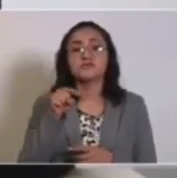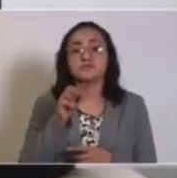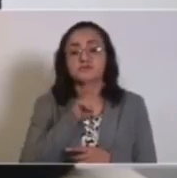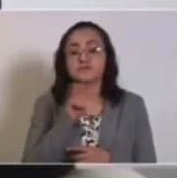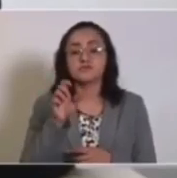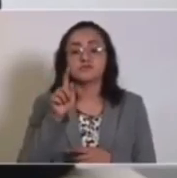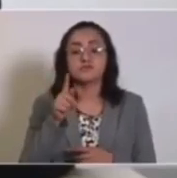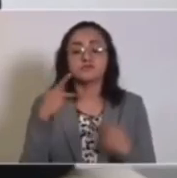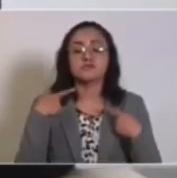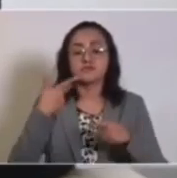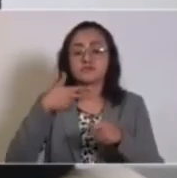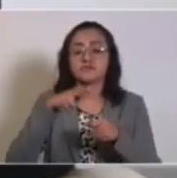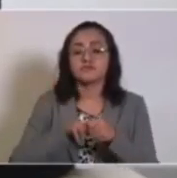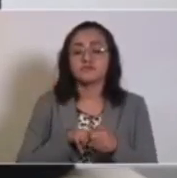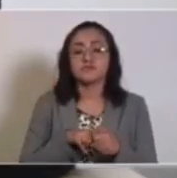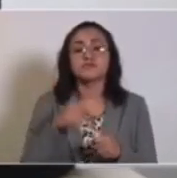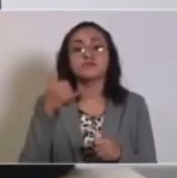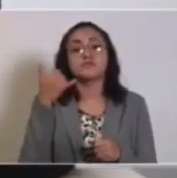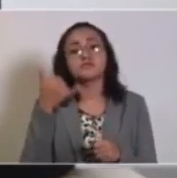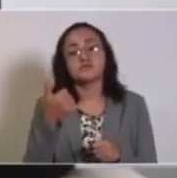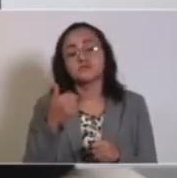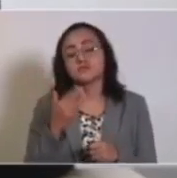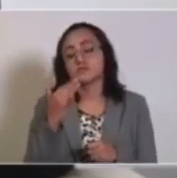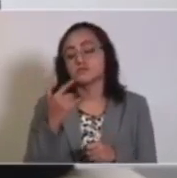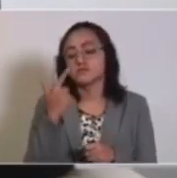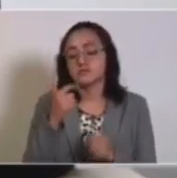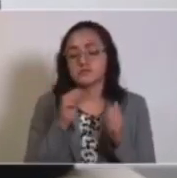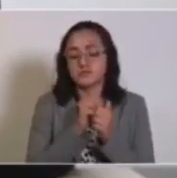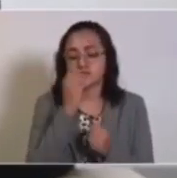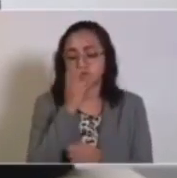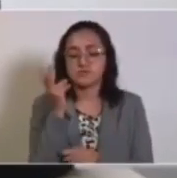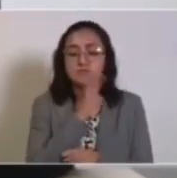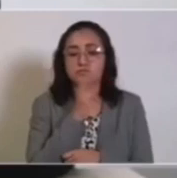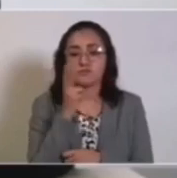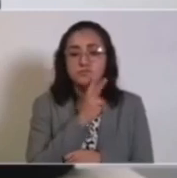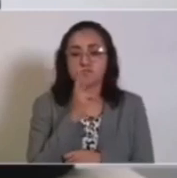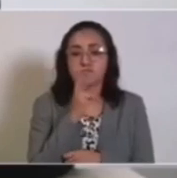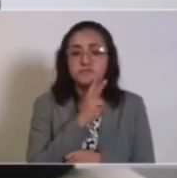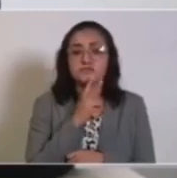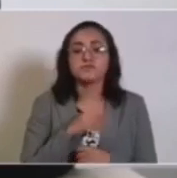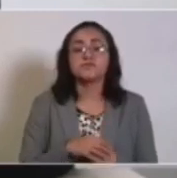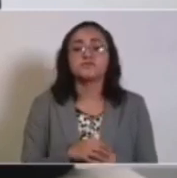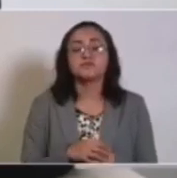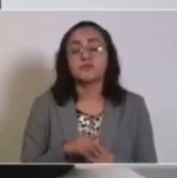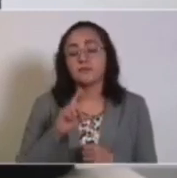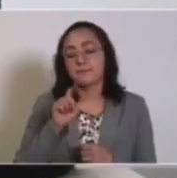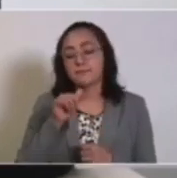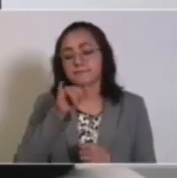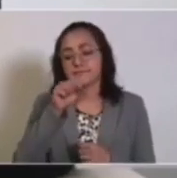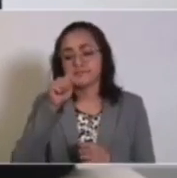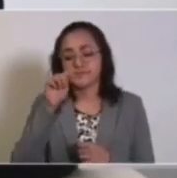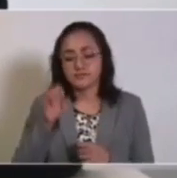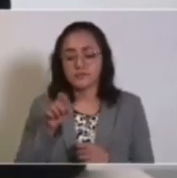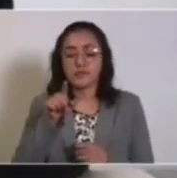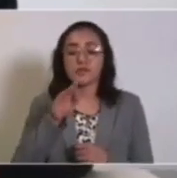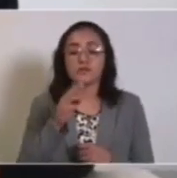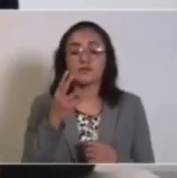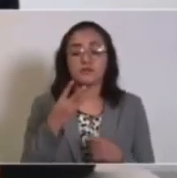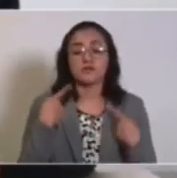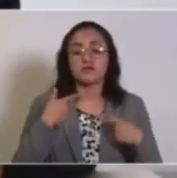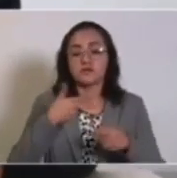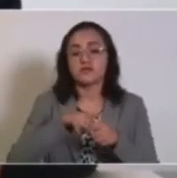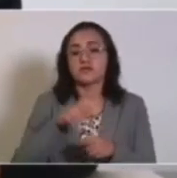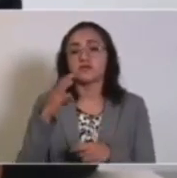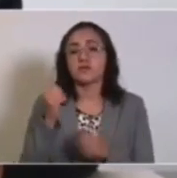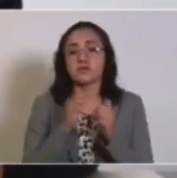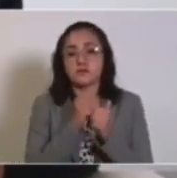370 personas hospitalizadas con 57 en ventilación mecánica asistida para el easter 93 hospitalizados y